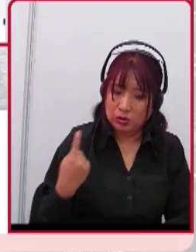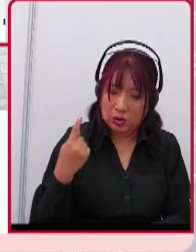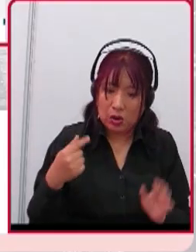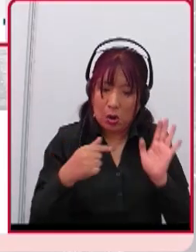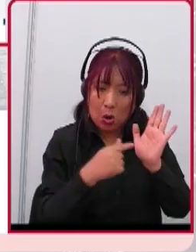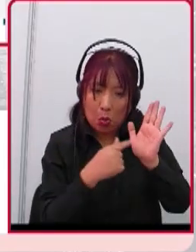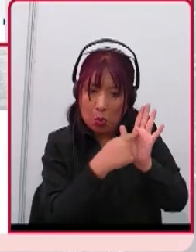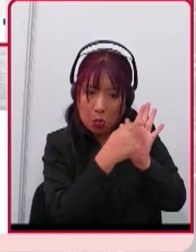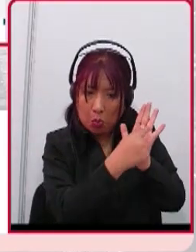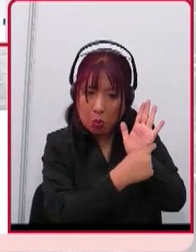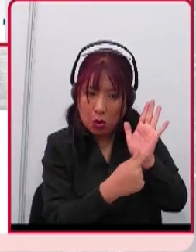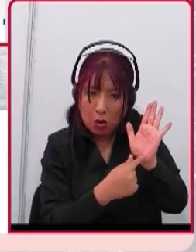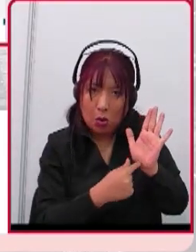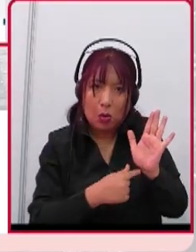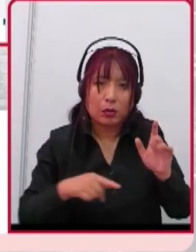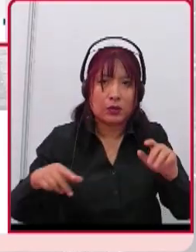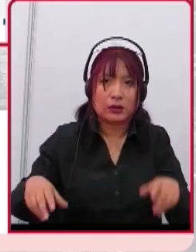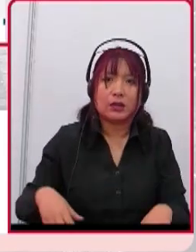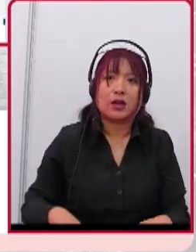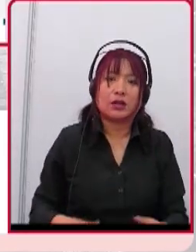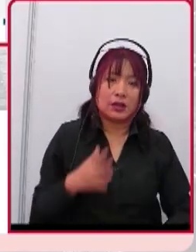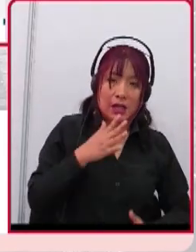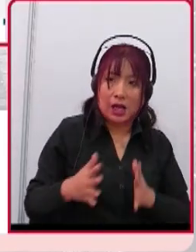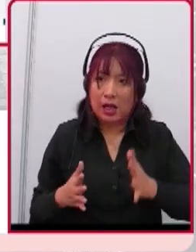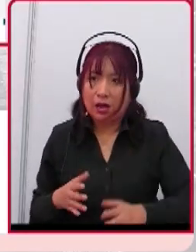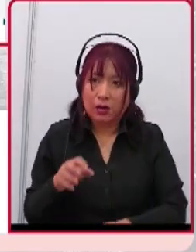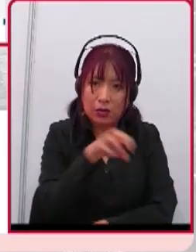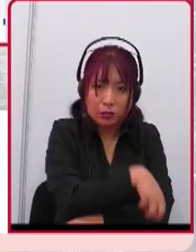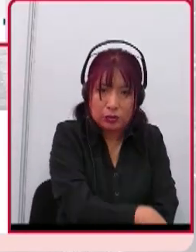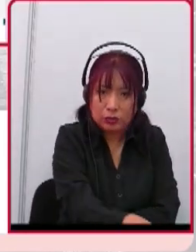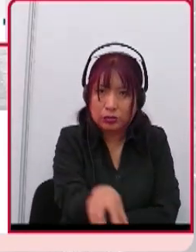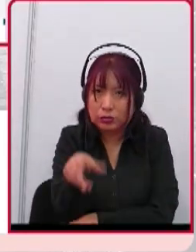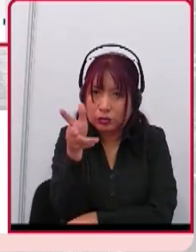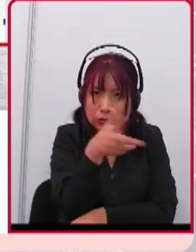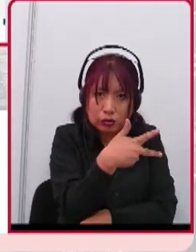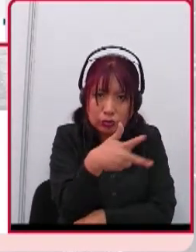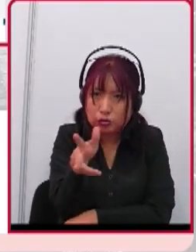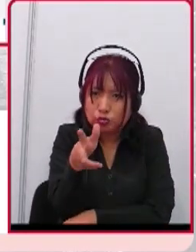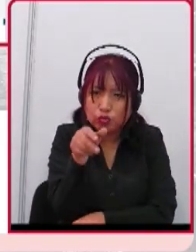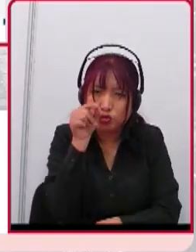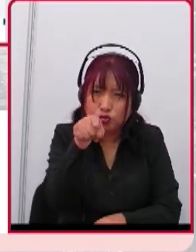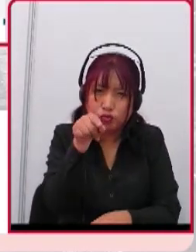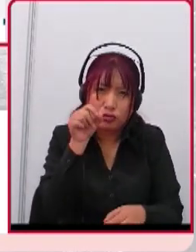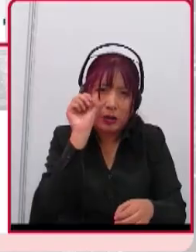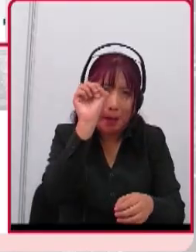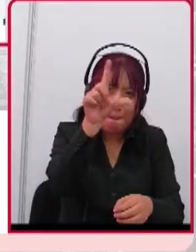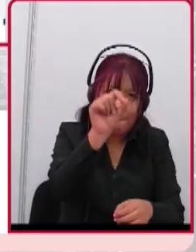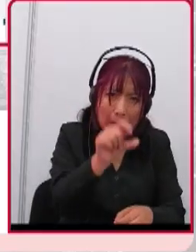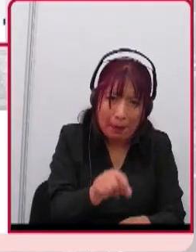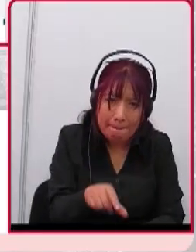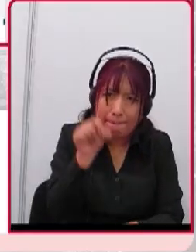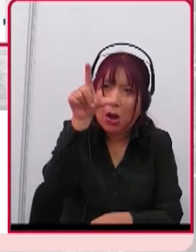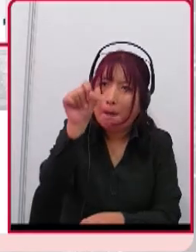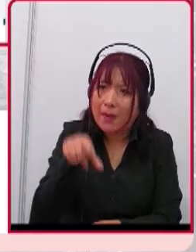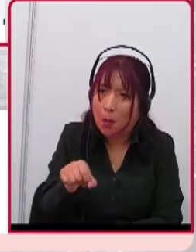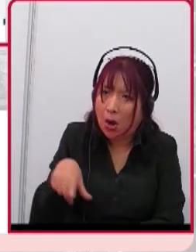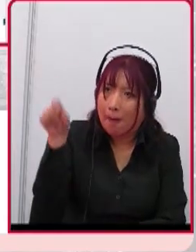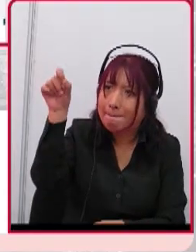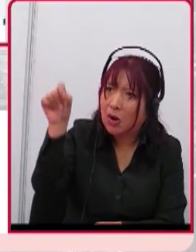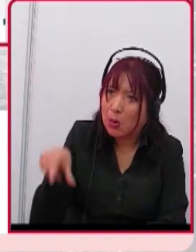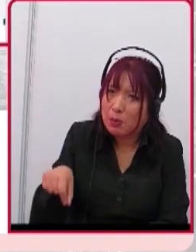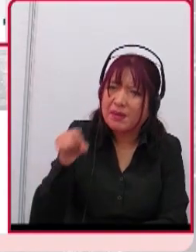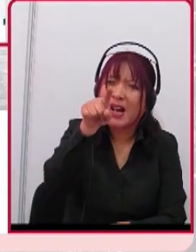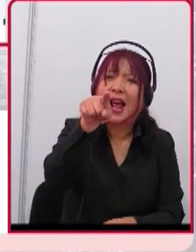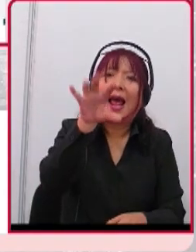el robot va a tomar muestras no solo del área magenta, porque si nosotros nos determinamos a ver en este caso